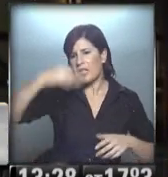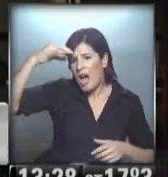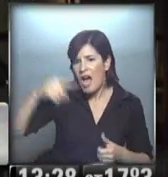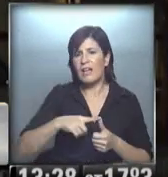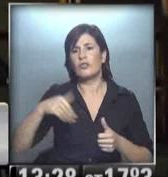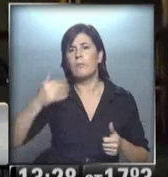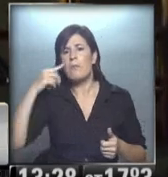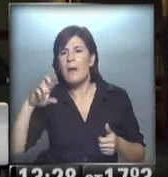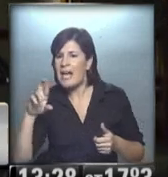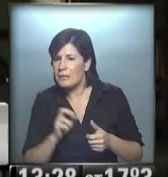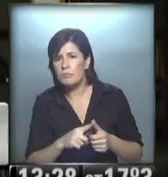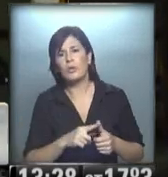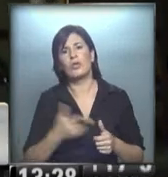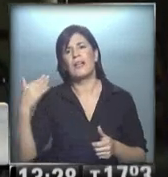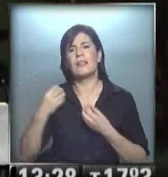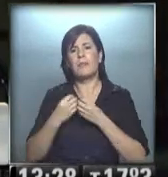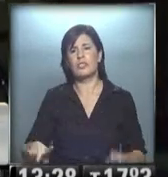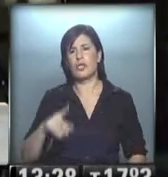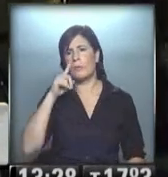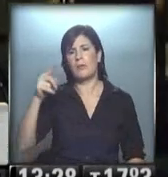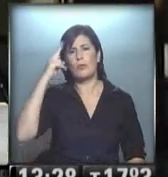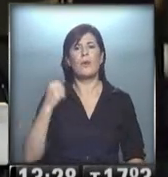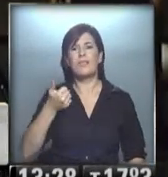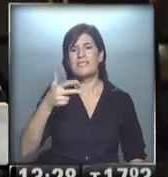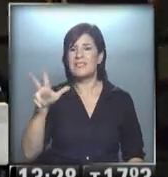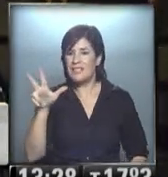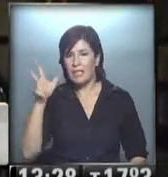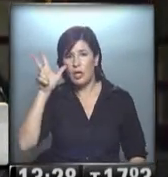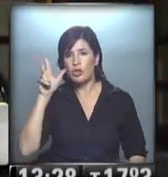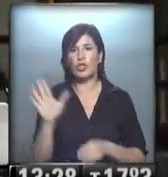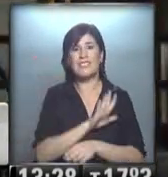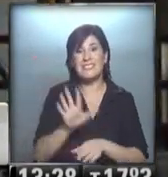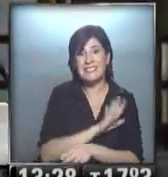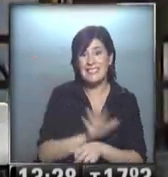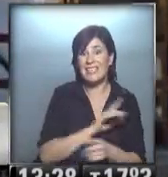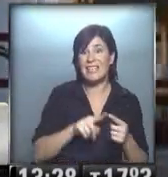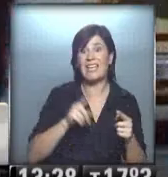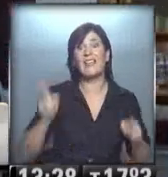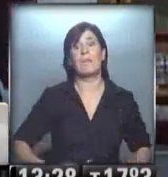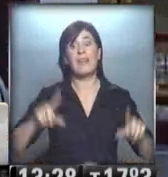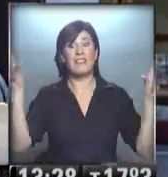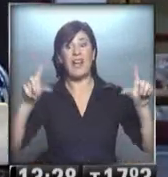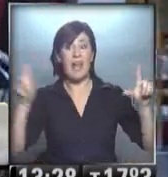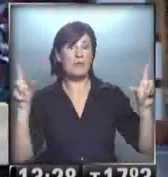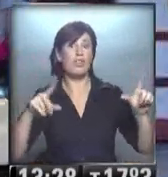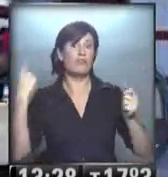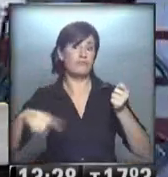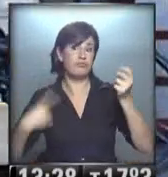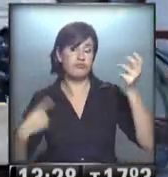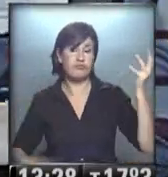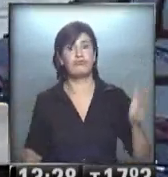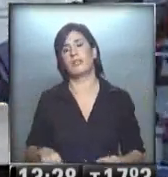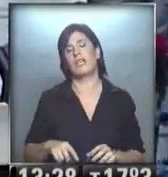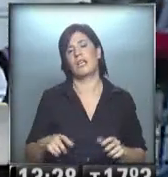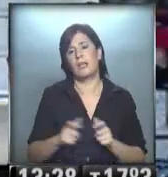Maipo, debutó en el año 68 Norma Pons en el cine con Manequín Alta Tensión y por la pantalla grande se vieron distintos títulos